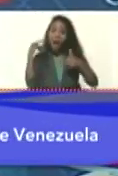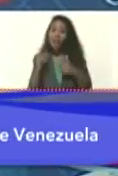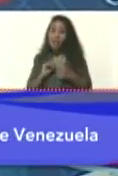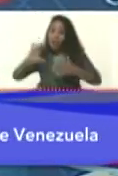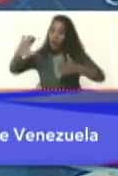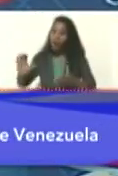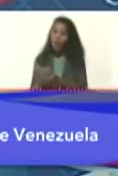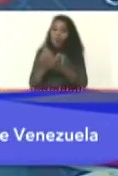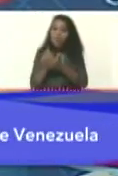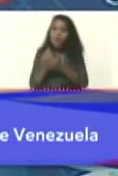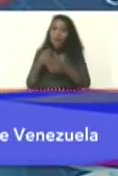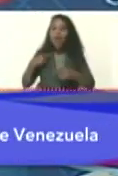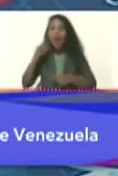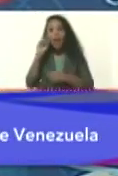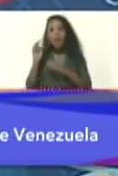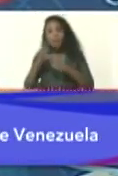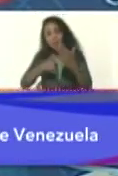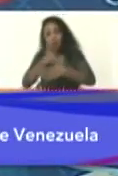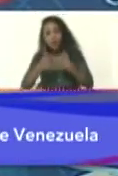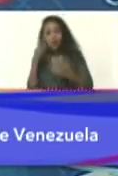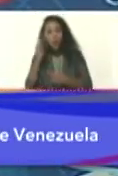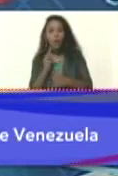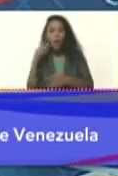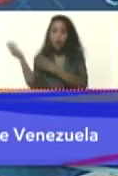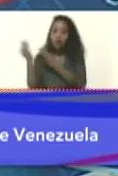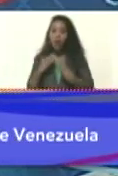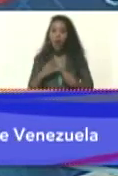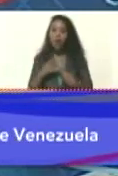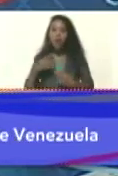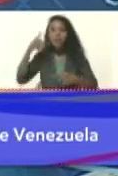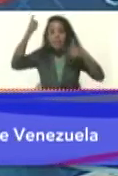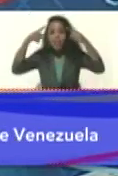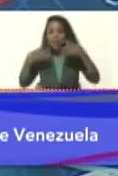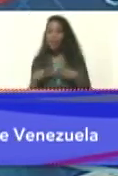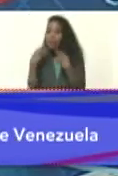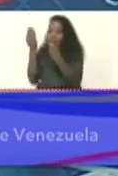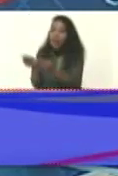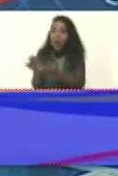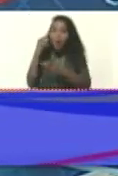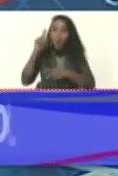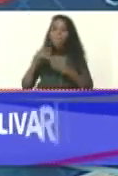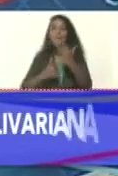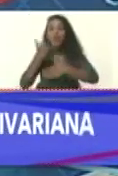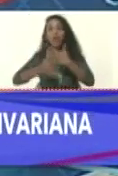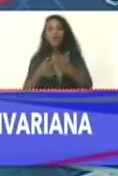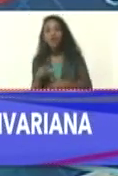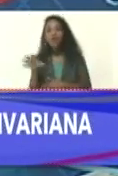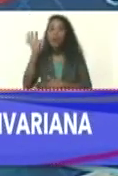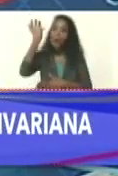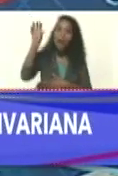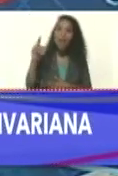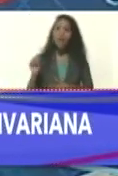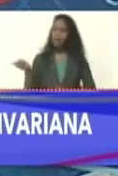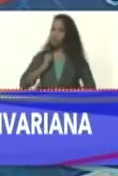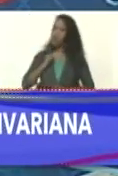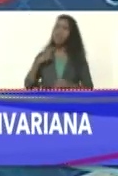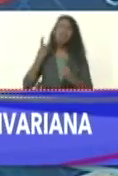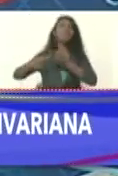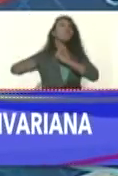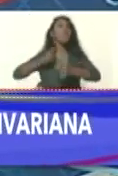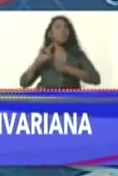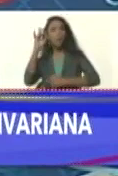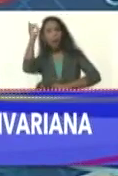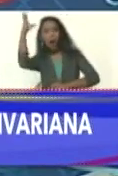Bolívar y lo trajo al siglo XXI. Y Chávez dejó un proyecto de nación, un proyecto de país, no es cualquier cosa. Que un líder,